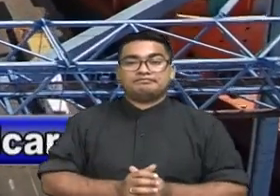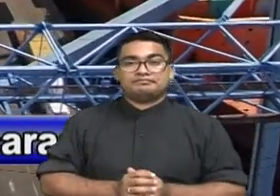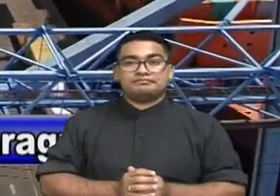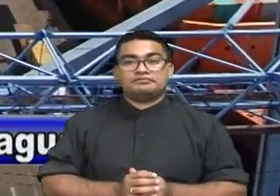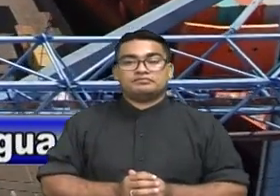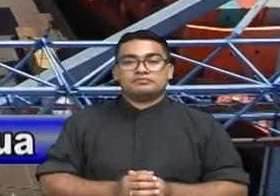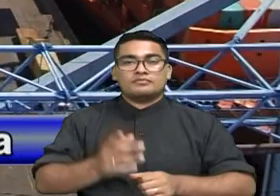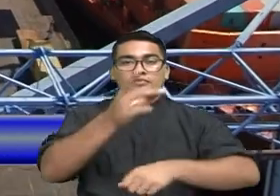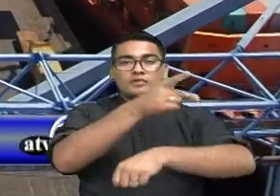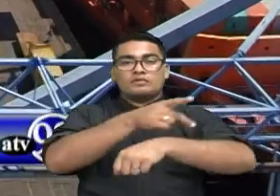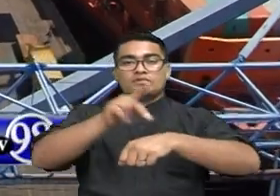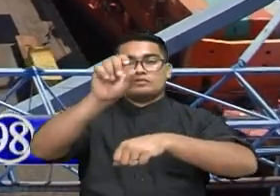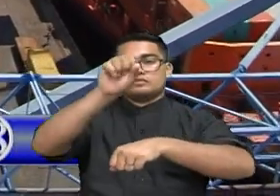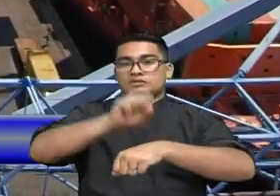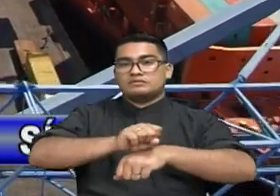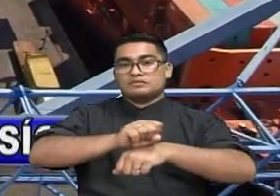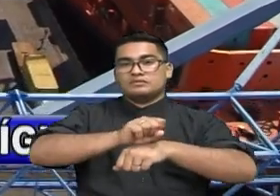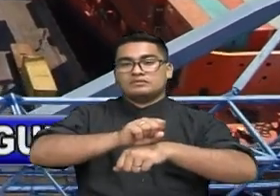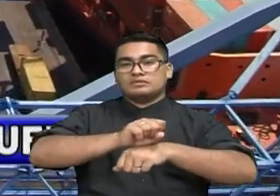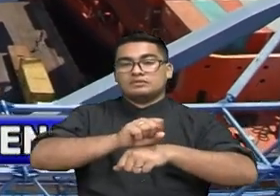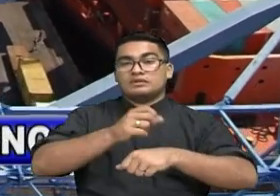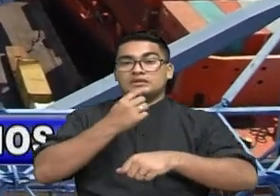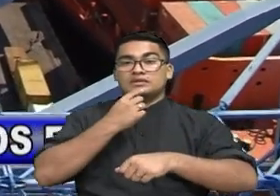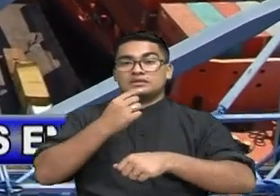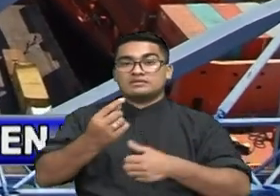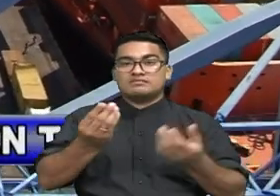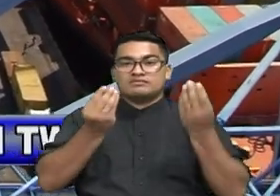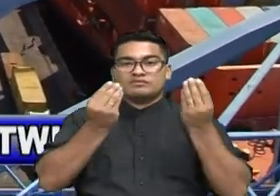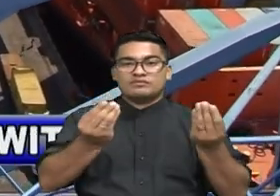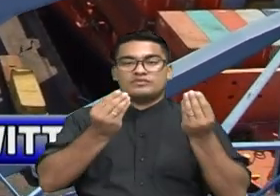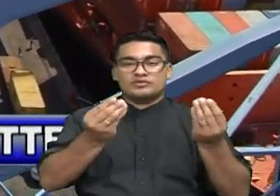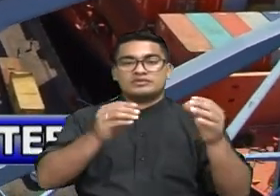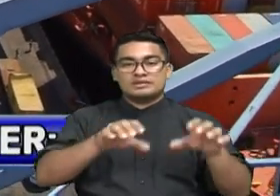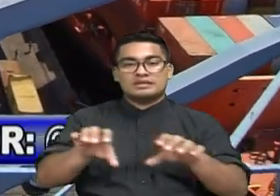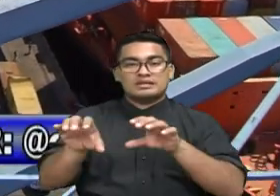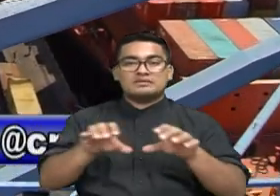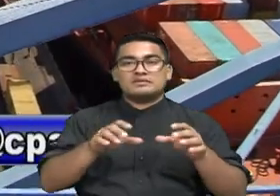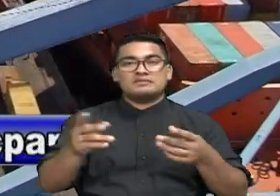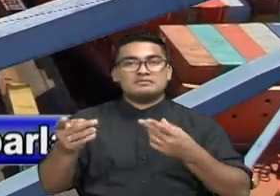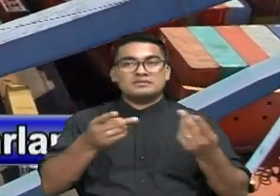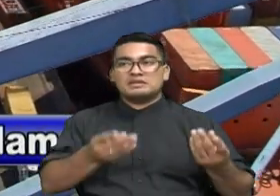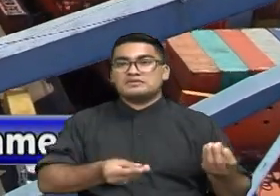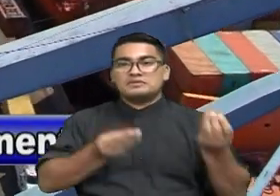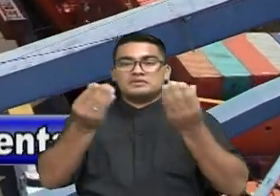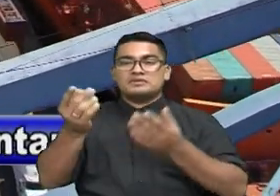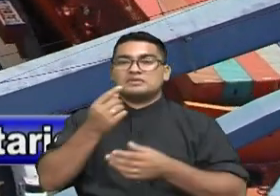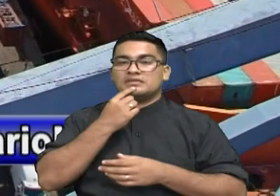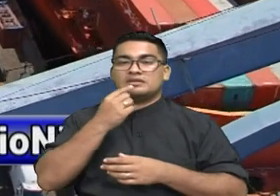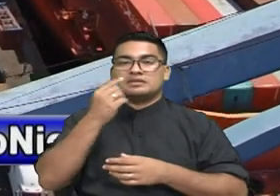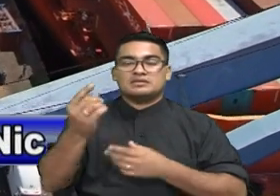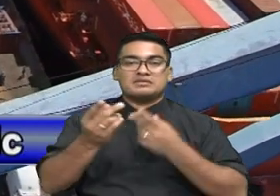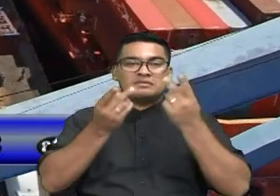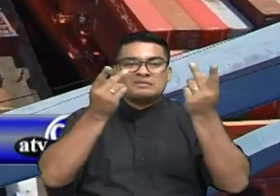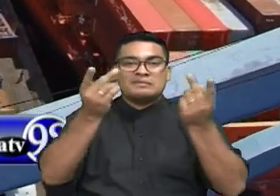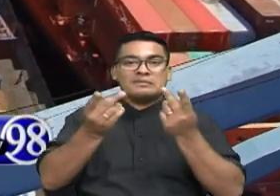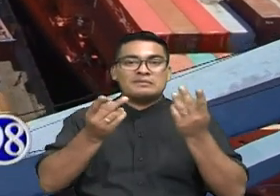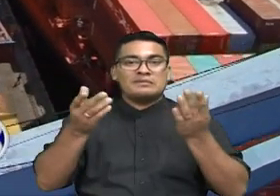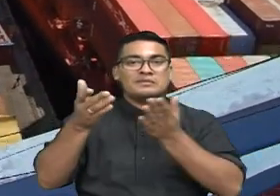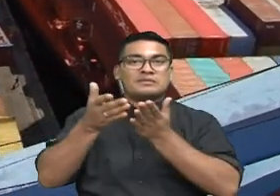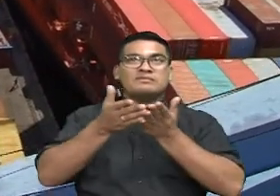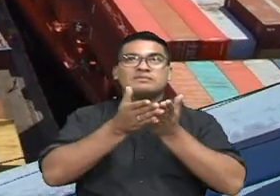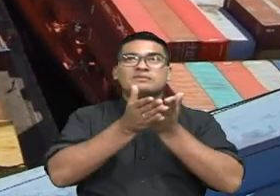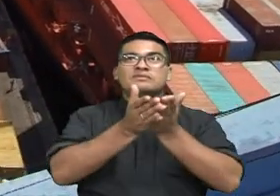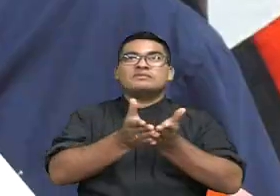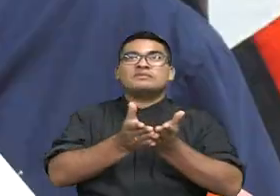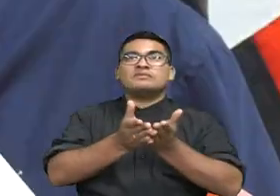puerto marítimo más grande del país, en tanto, registró mucha actividad en las importaciones y exportaciones, así como la visita de cruceros de